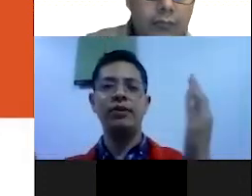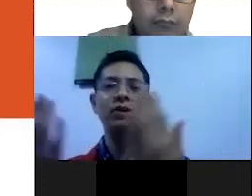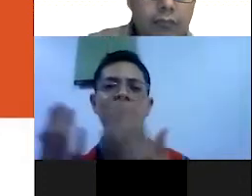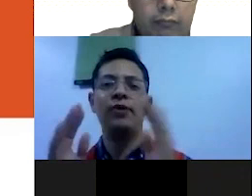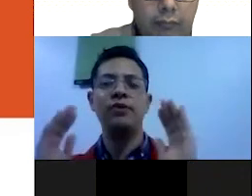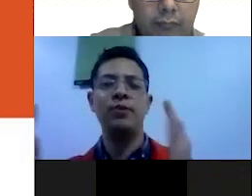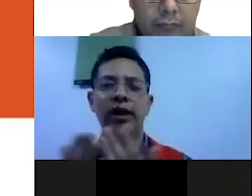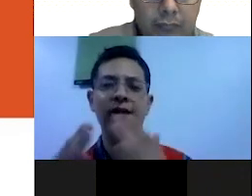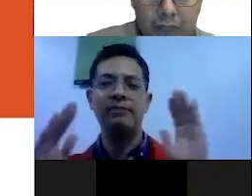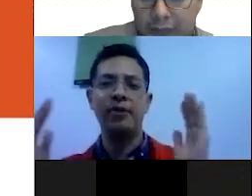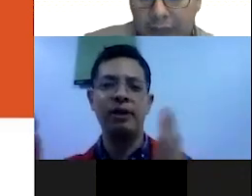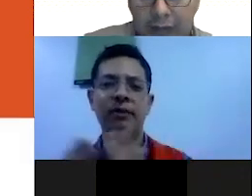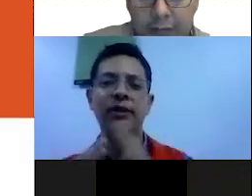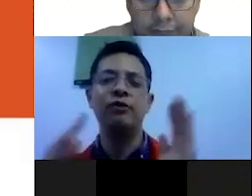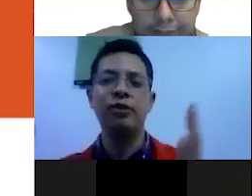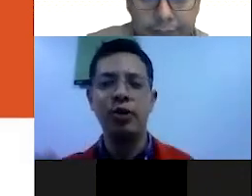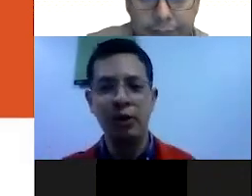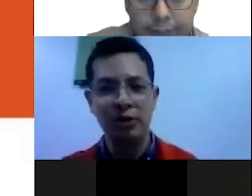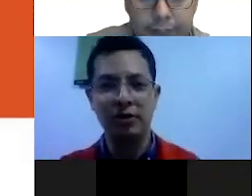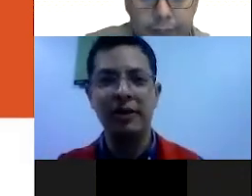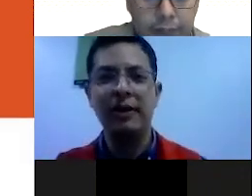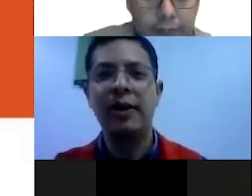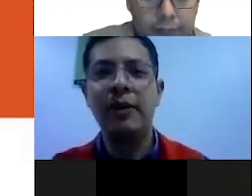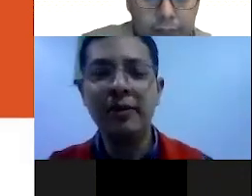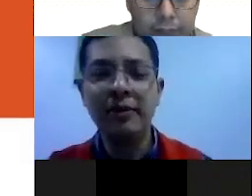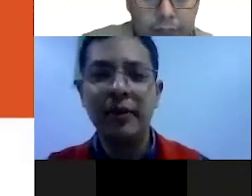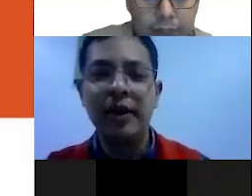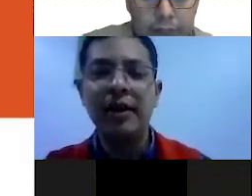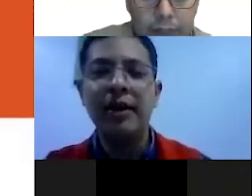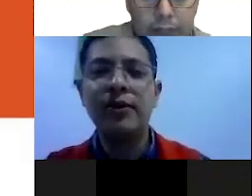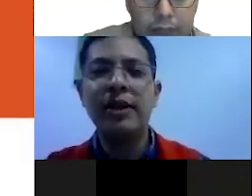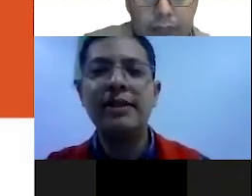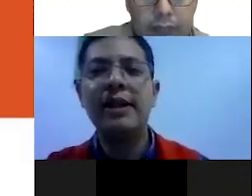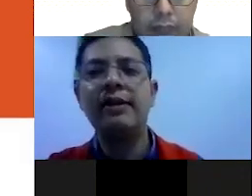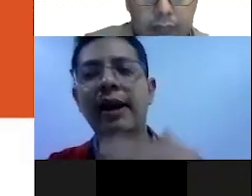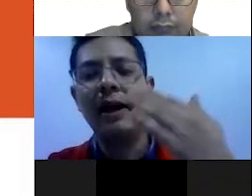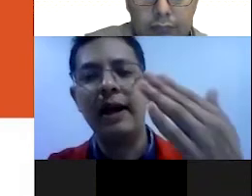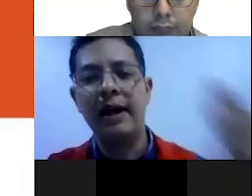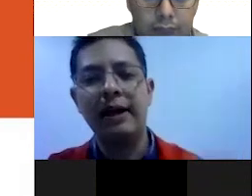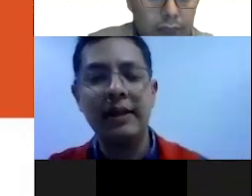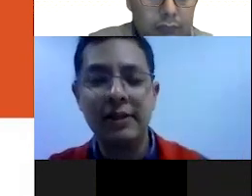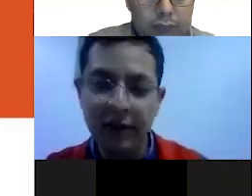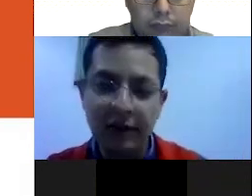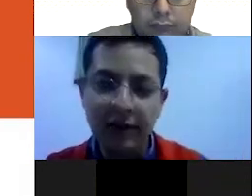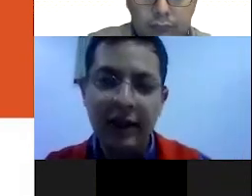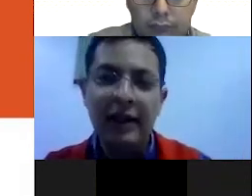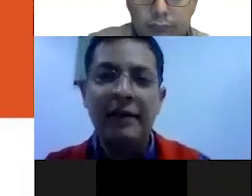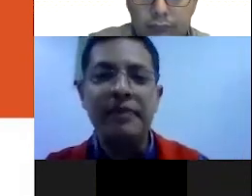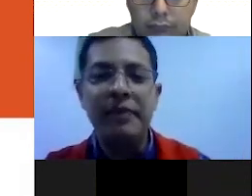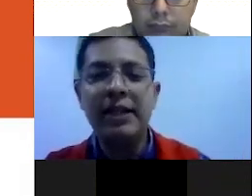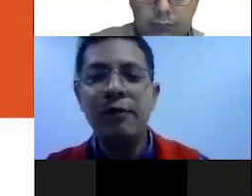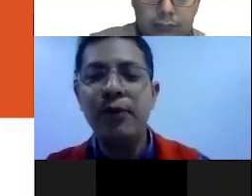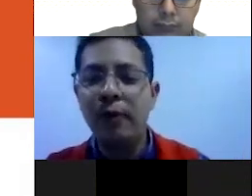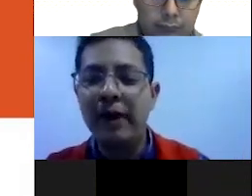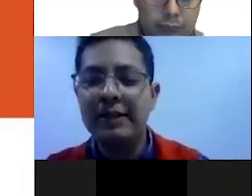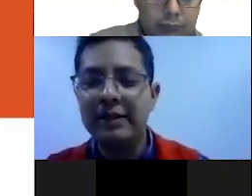conocer conceptos, mnemotecnias, procedimientos, protocolos, ¿de acuerdo? Entonces la siguiente sesión va a